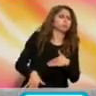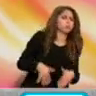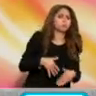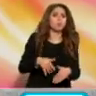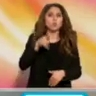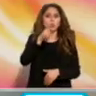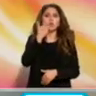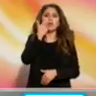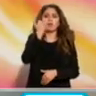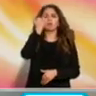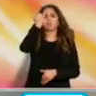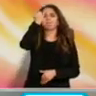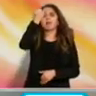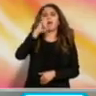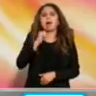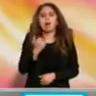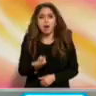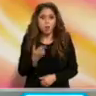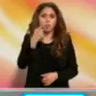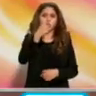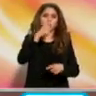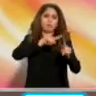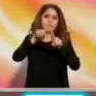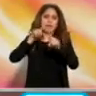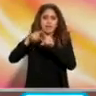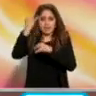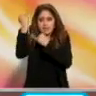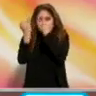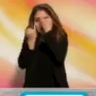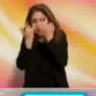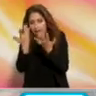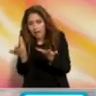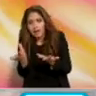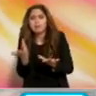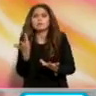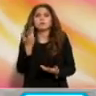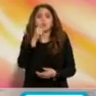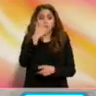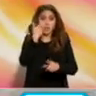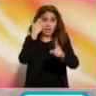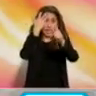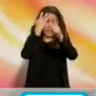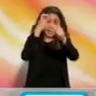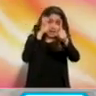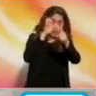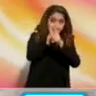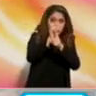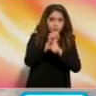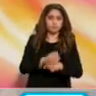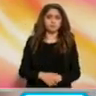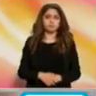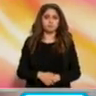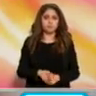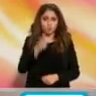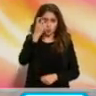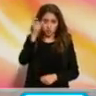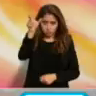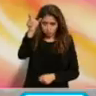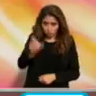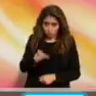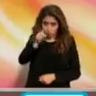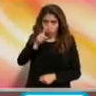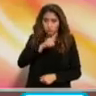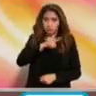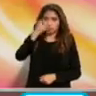un ideal y tener buenas ideas, una meta, e ir por ella. Un personaje claro. Iniciativas. Un personaje